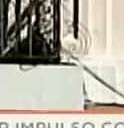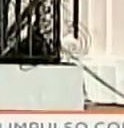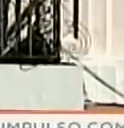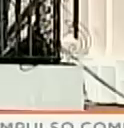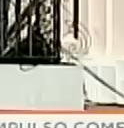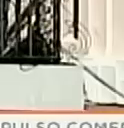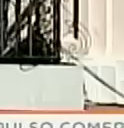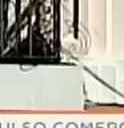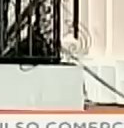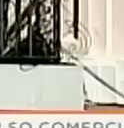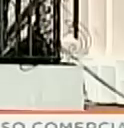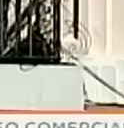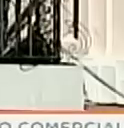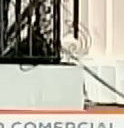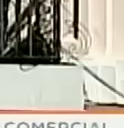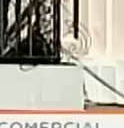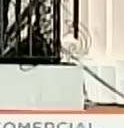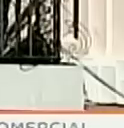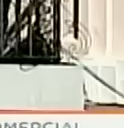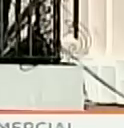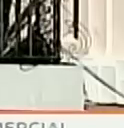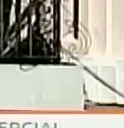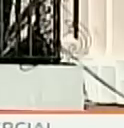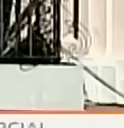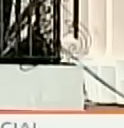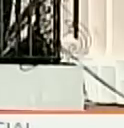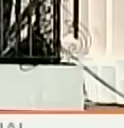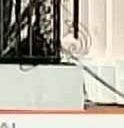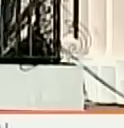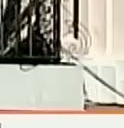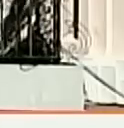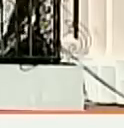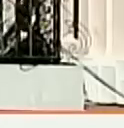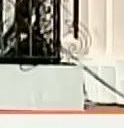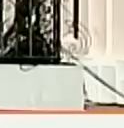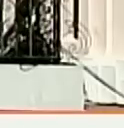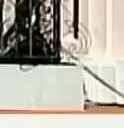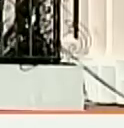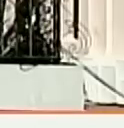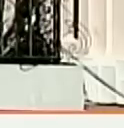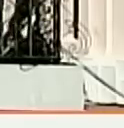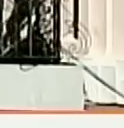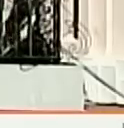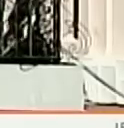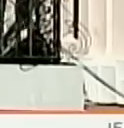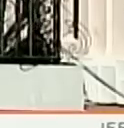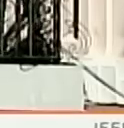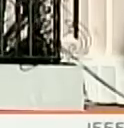Una cena de cariño para sembrar en la patria.